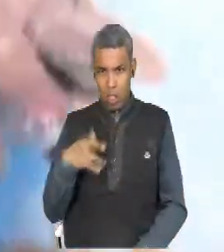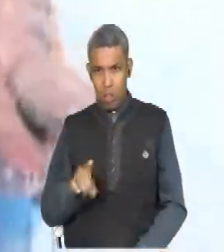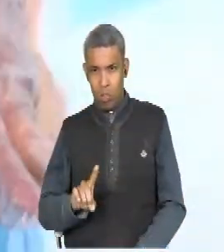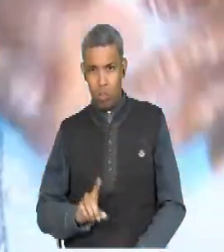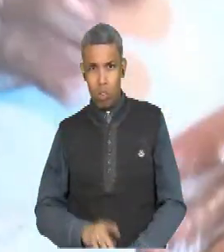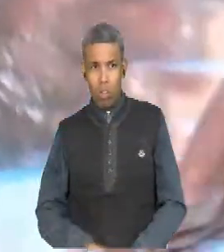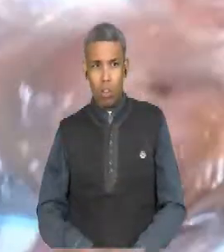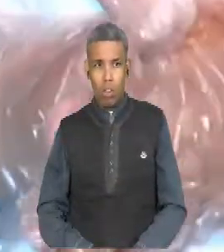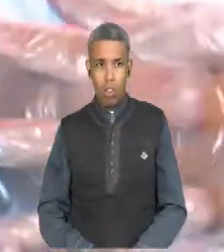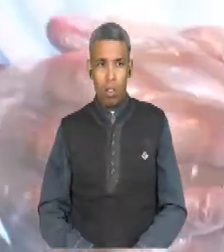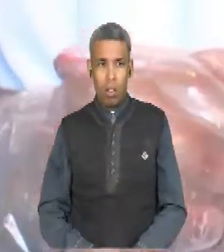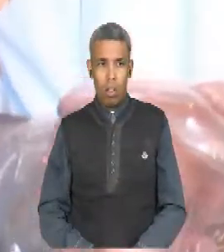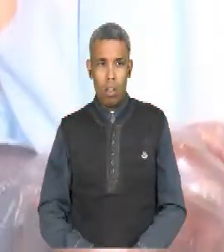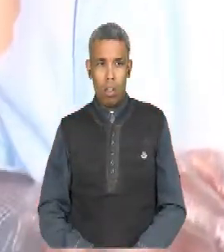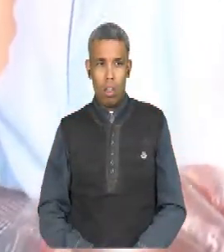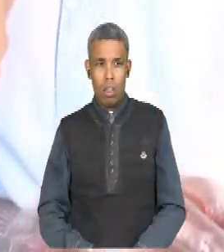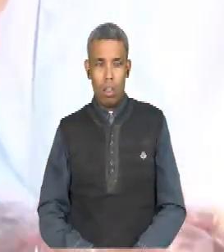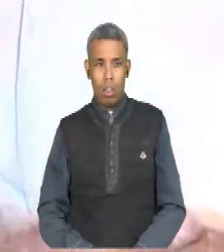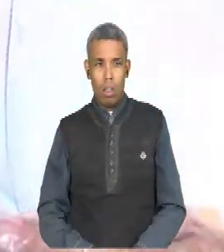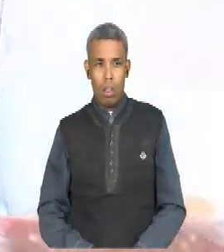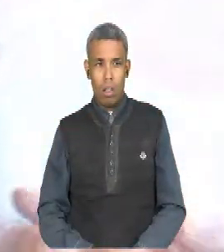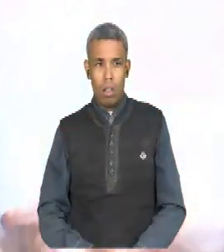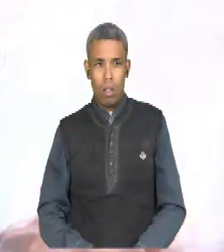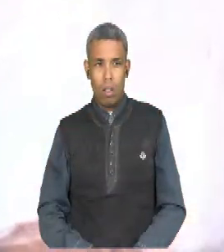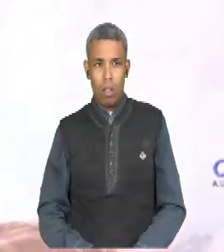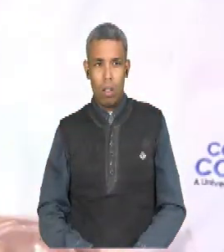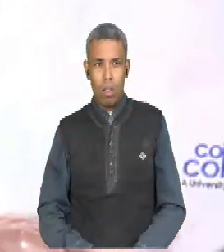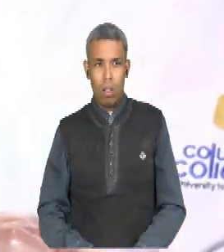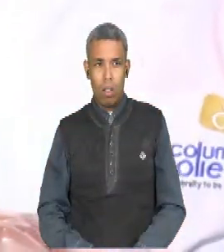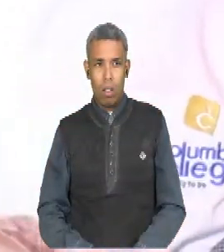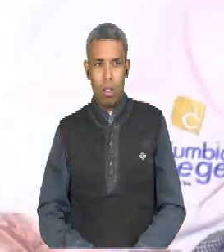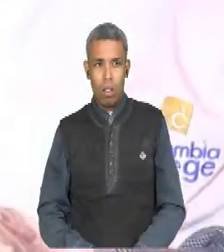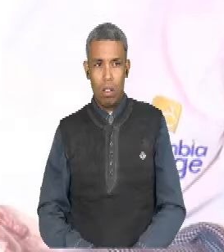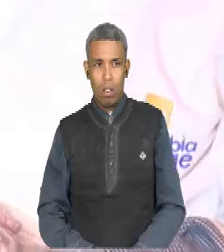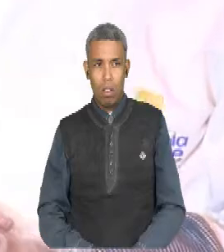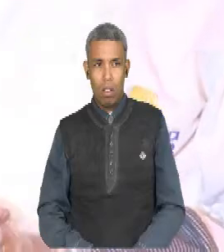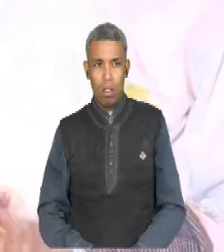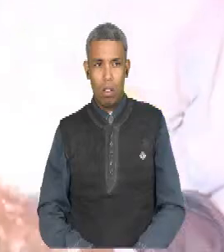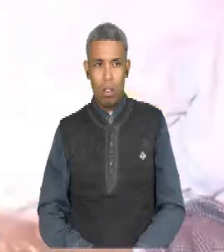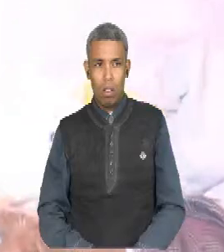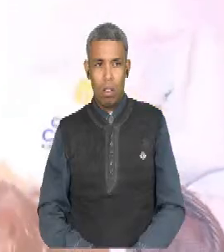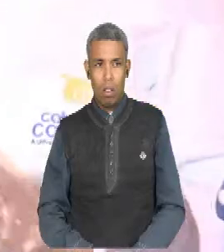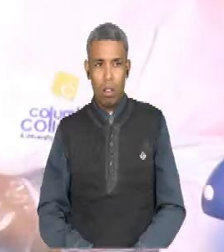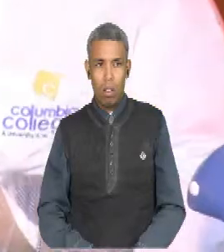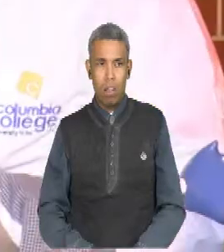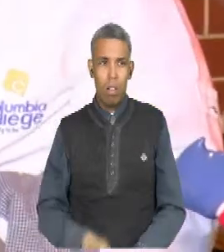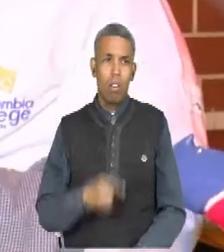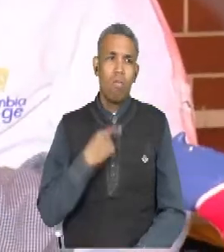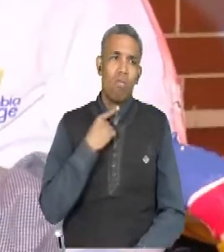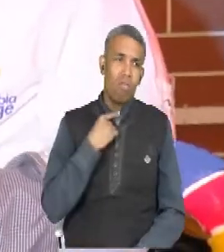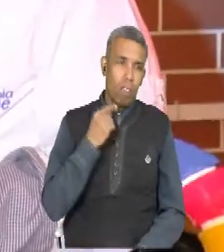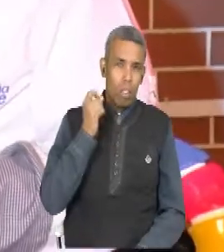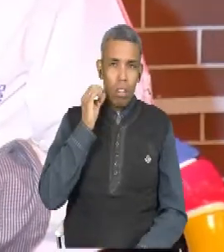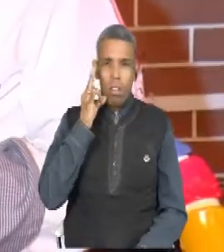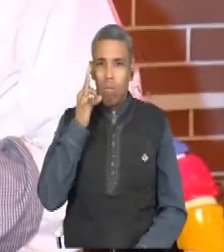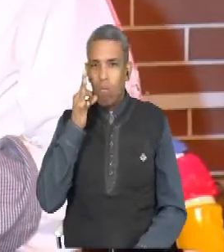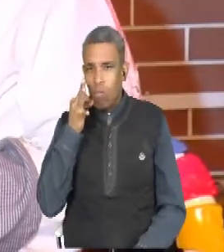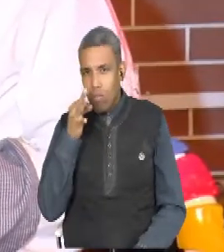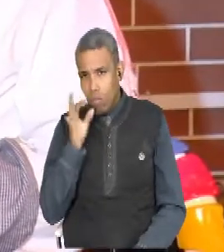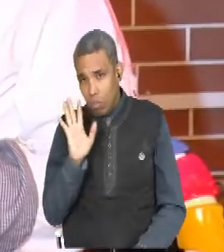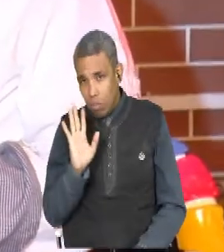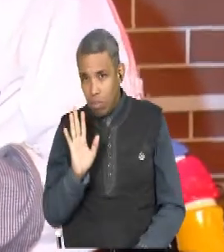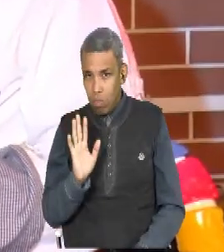no es muy fitness, pero sí es muy rico, tiene un sabor muy delicioso. El caramelo con que lo bañamos y